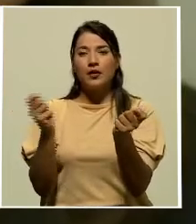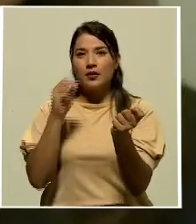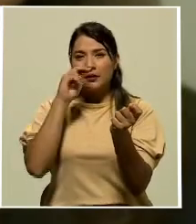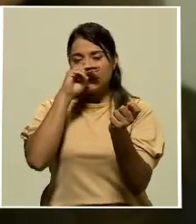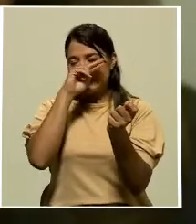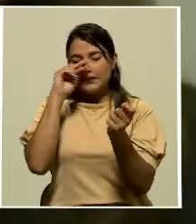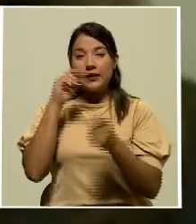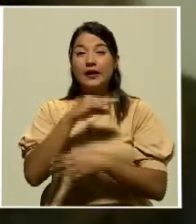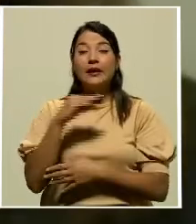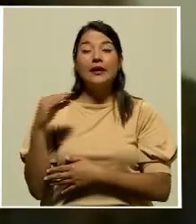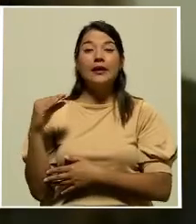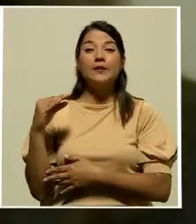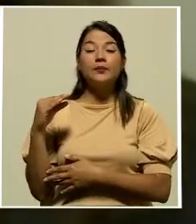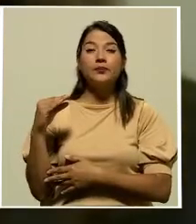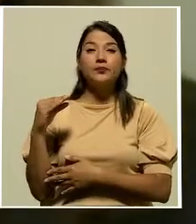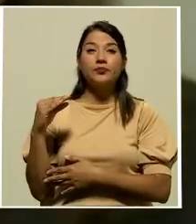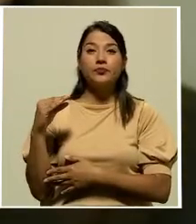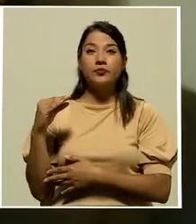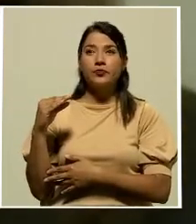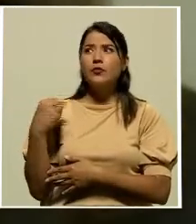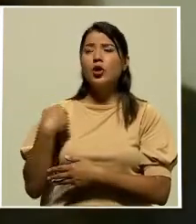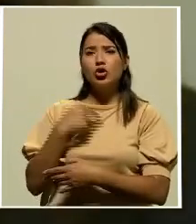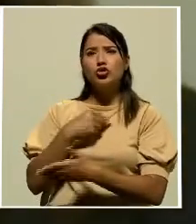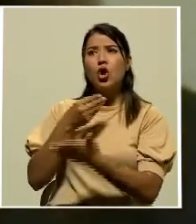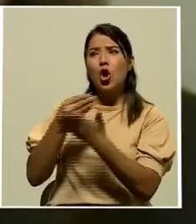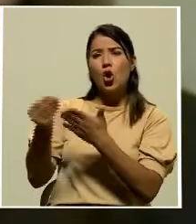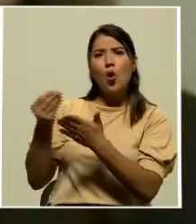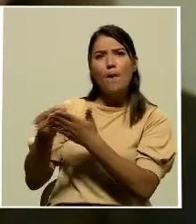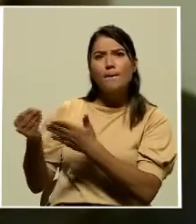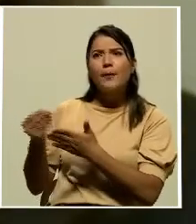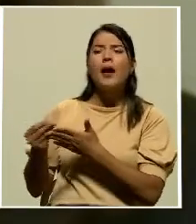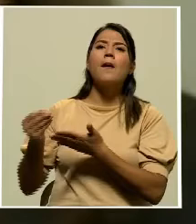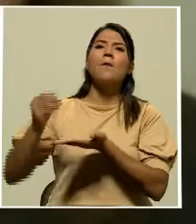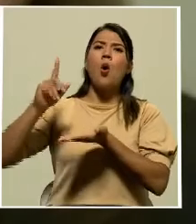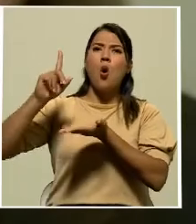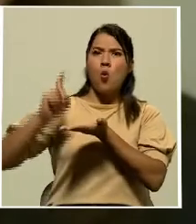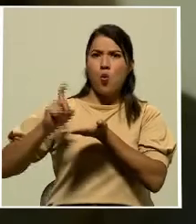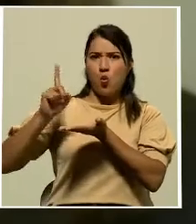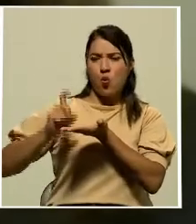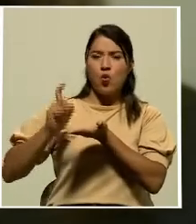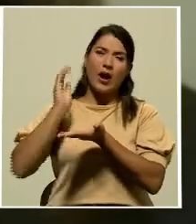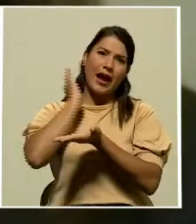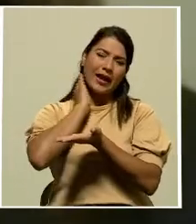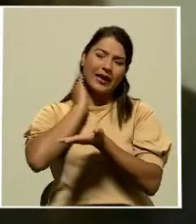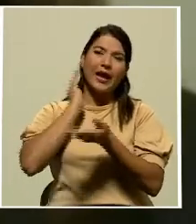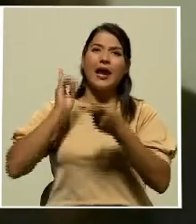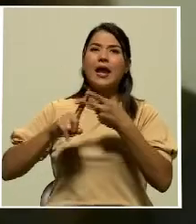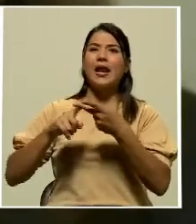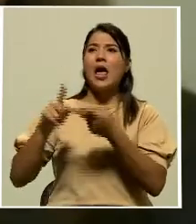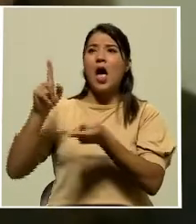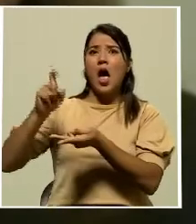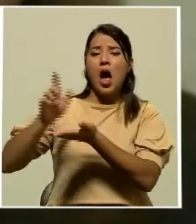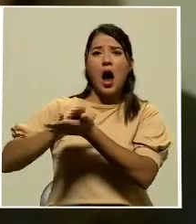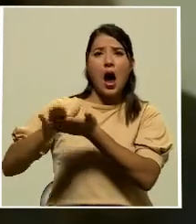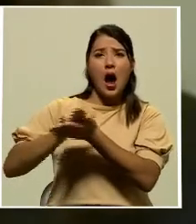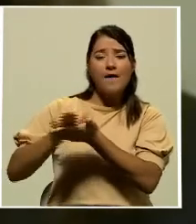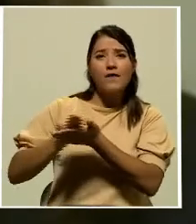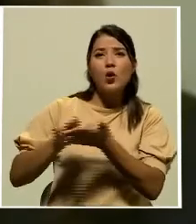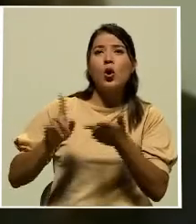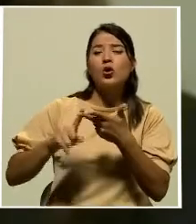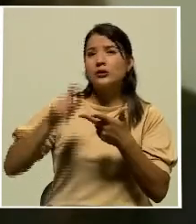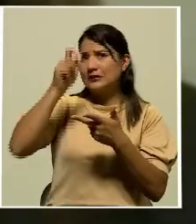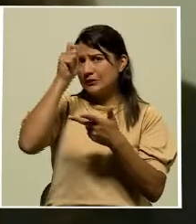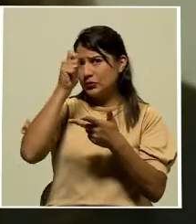internacionais e compramos álcool em gel, jabón, também termômetros,